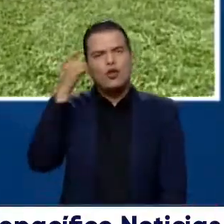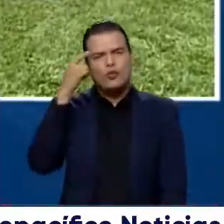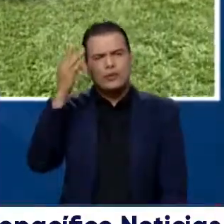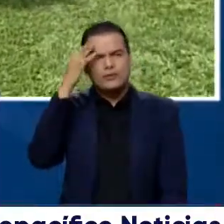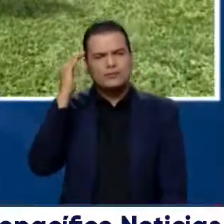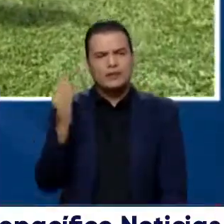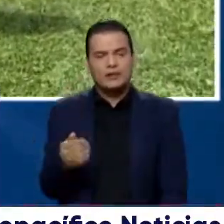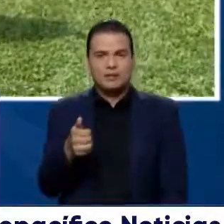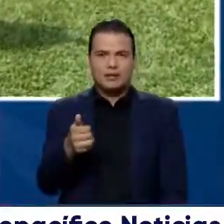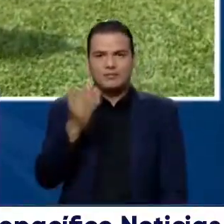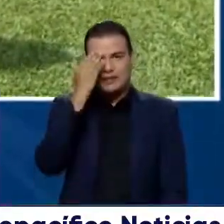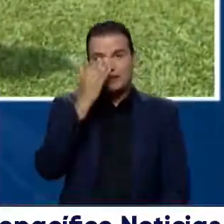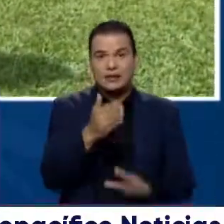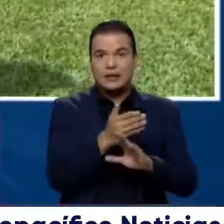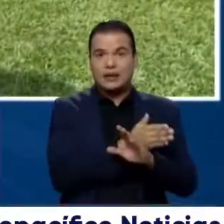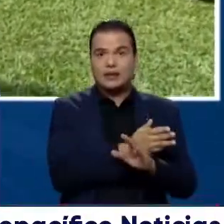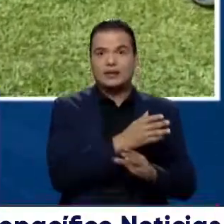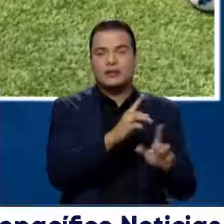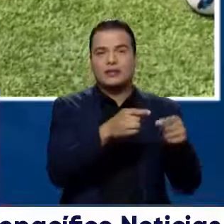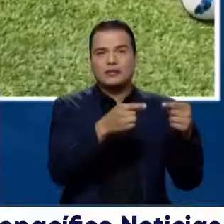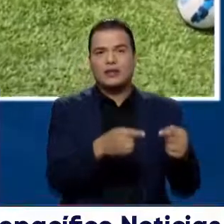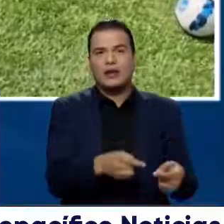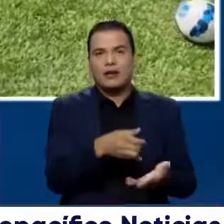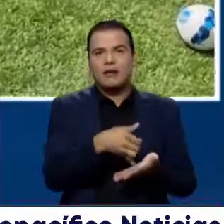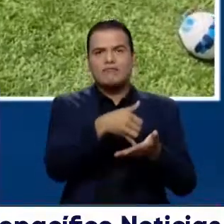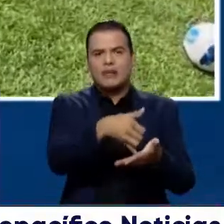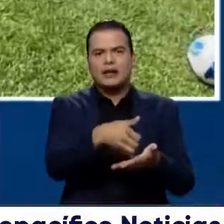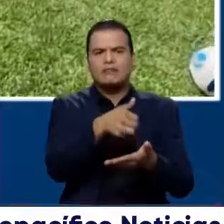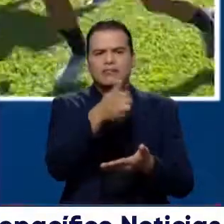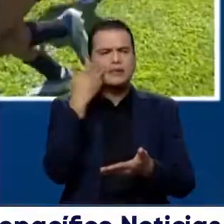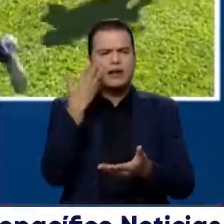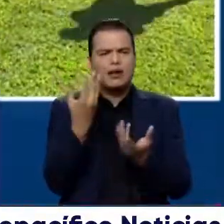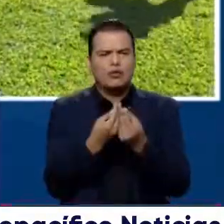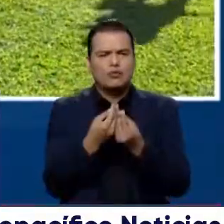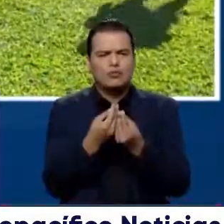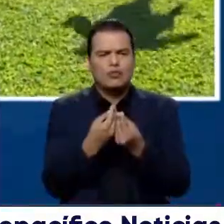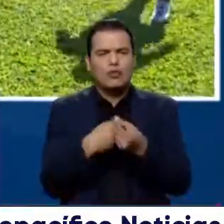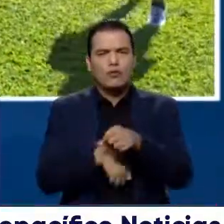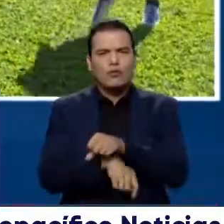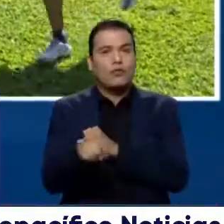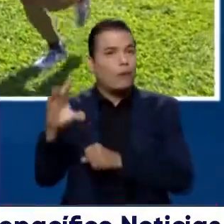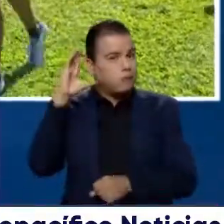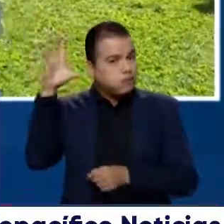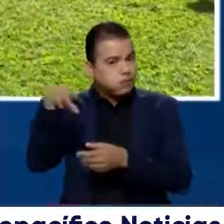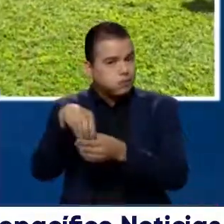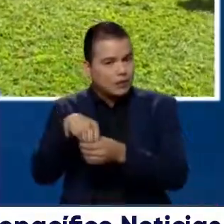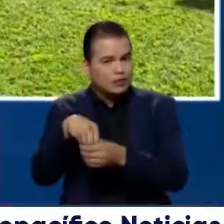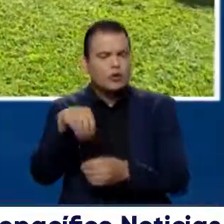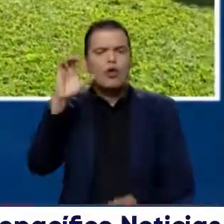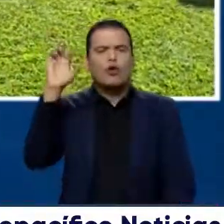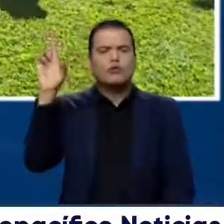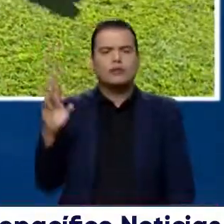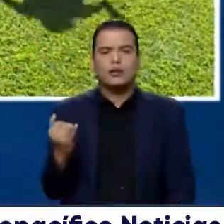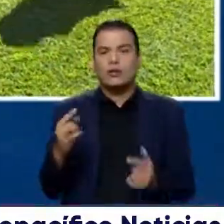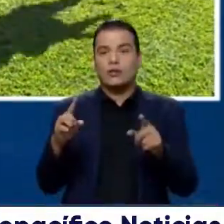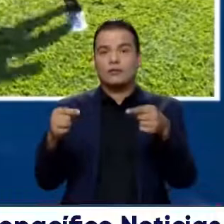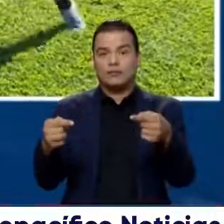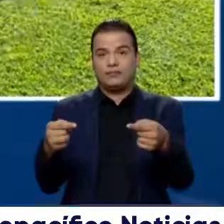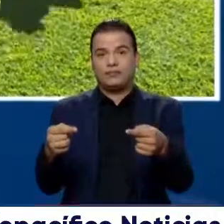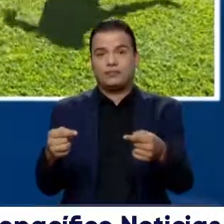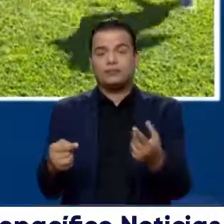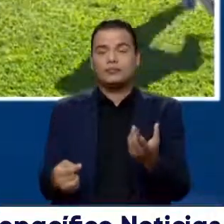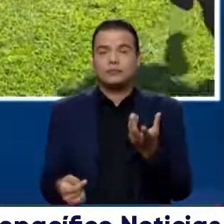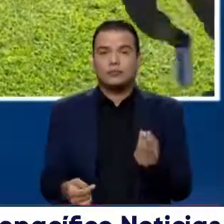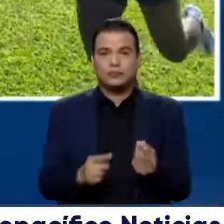copa américa más que ahora están las niñas en en costa rica hoy debutan y hay 11